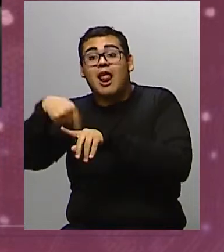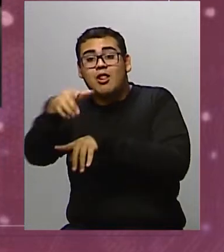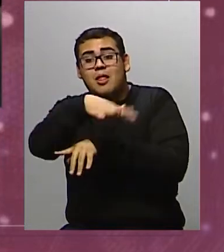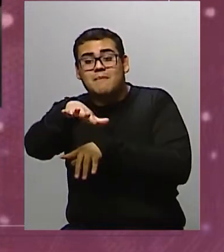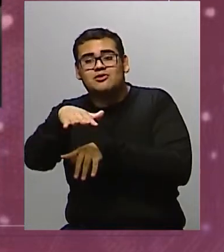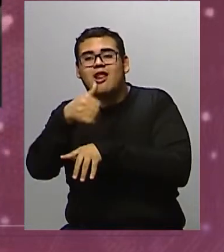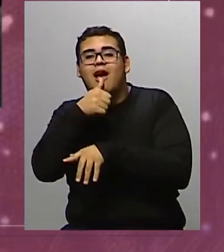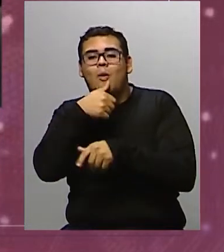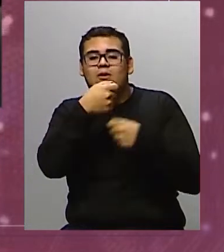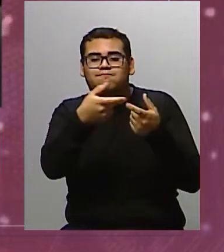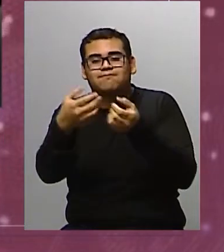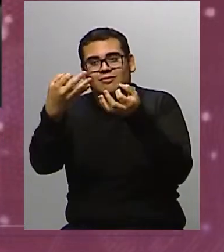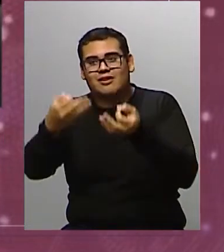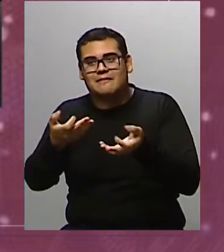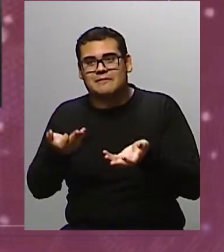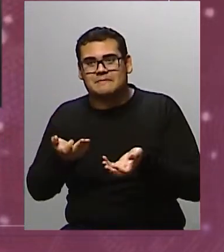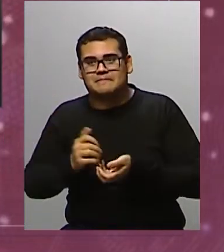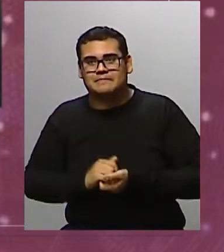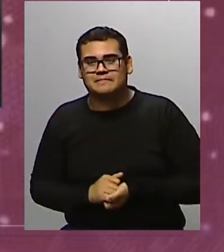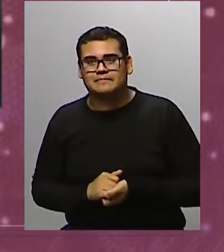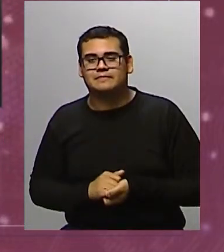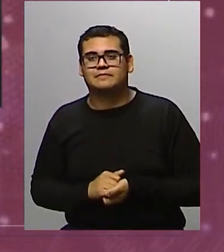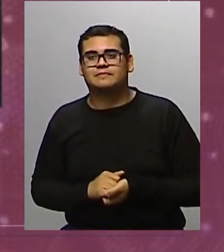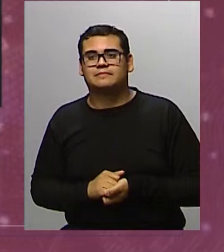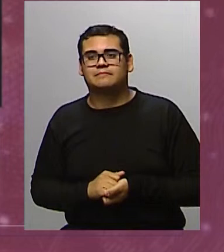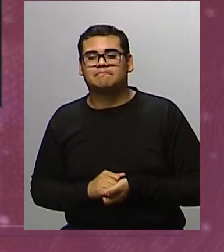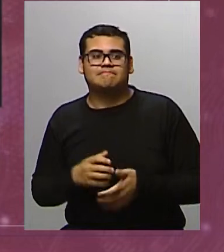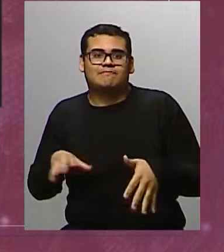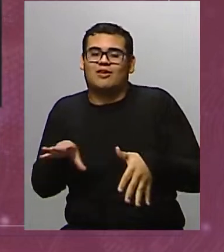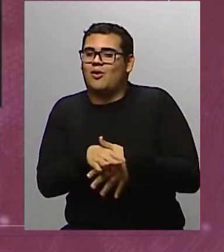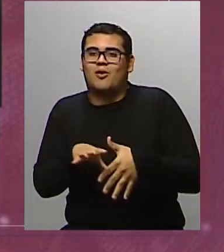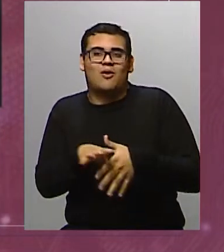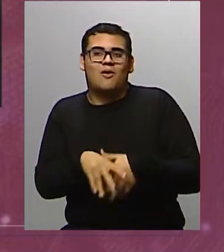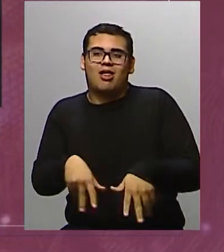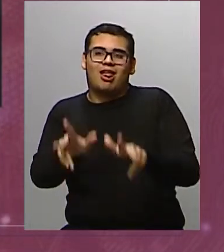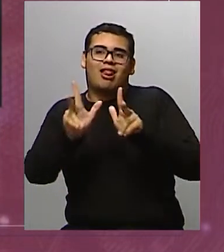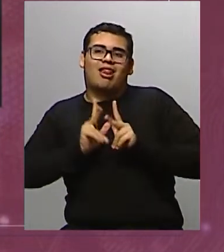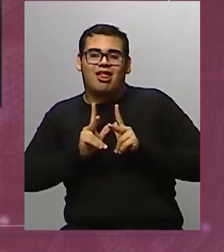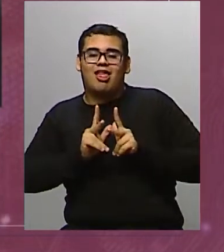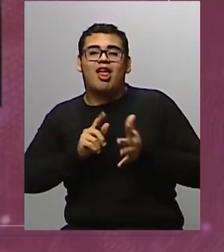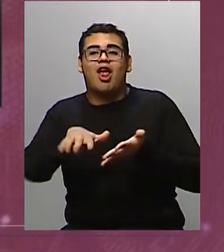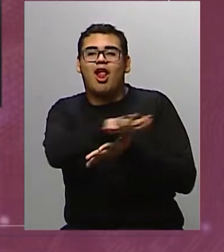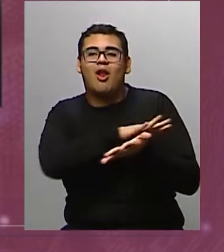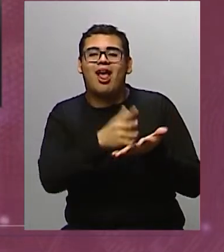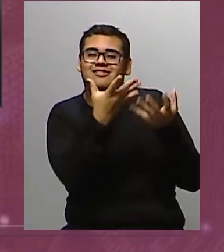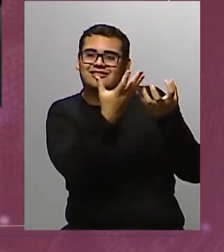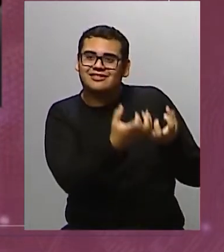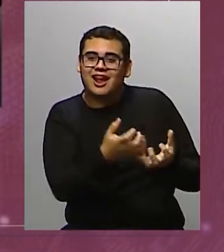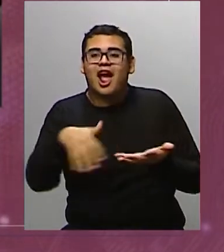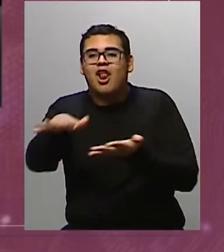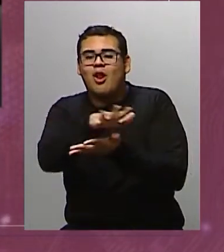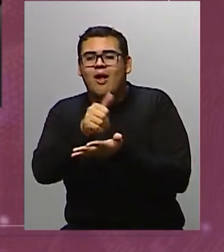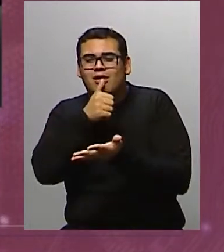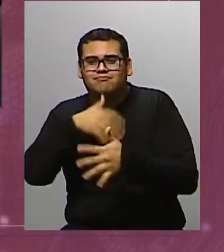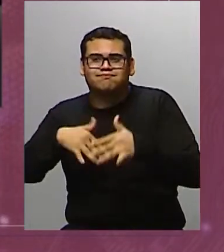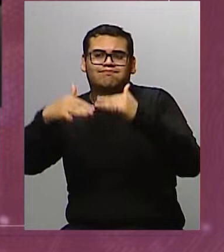¿no? Sí, bueno, y vamos, y me das pie a hablar del oasis del secano. Es decir, esta posibilidad